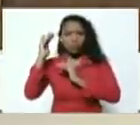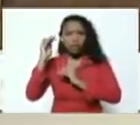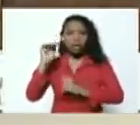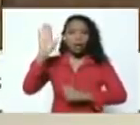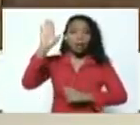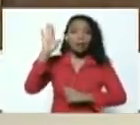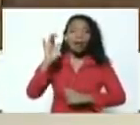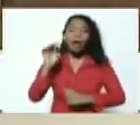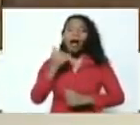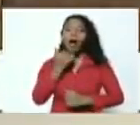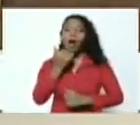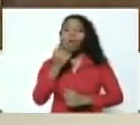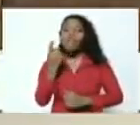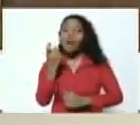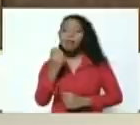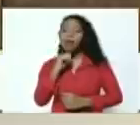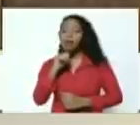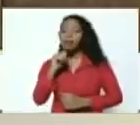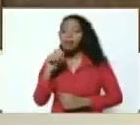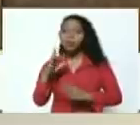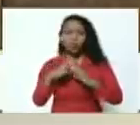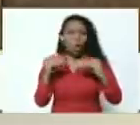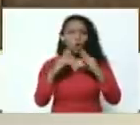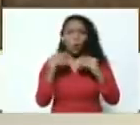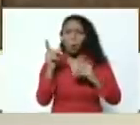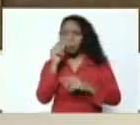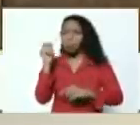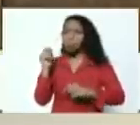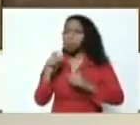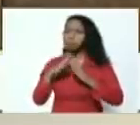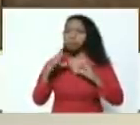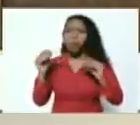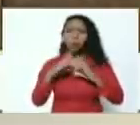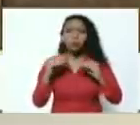Levanten la mano a quien no he saludado, ¿no? Sí, todos y todas.